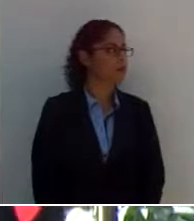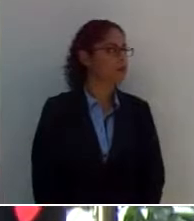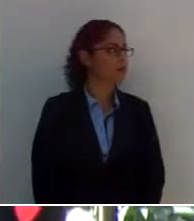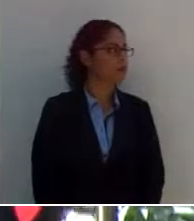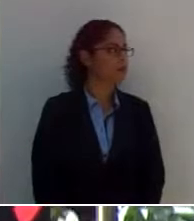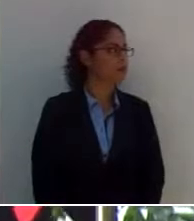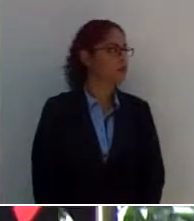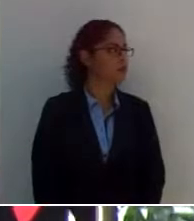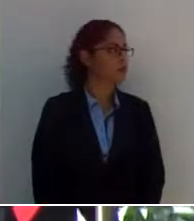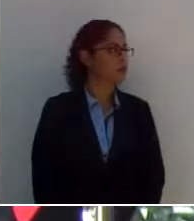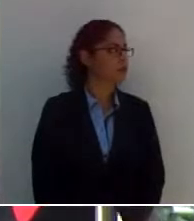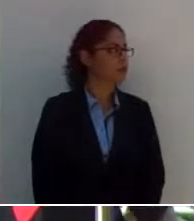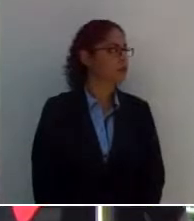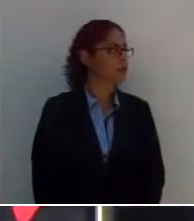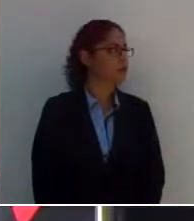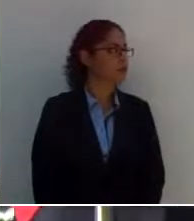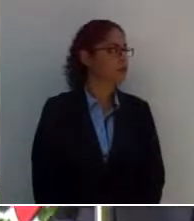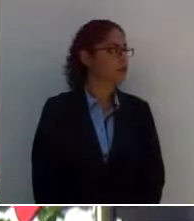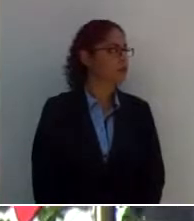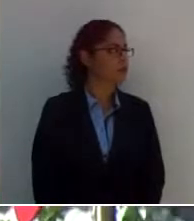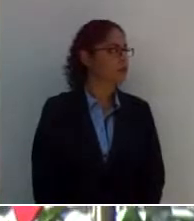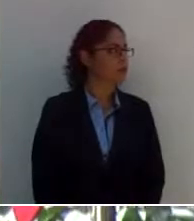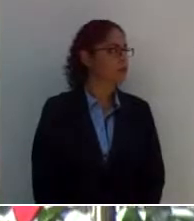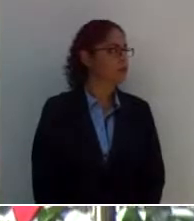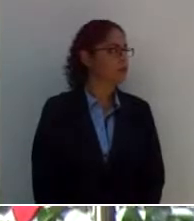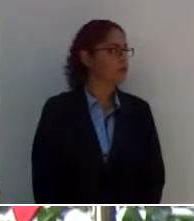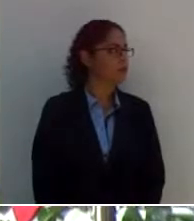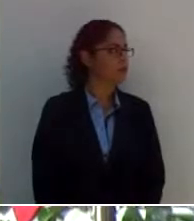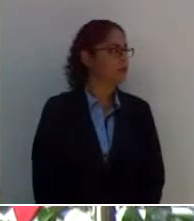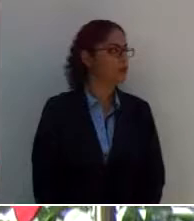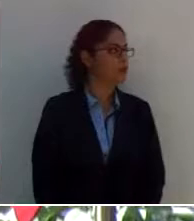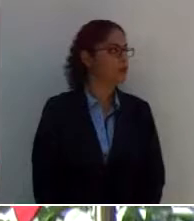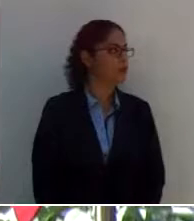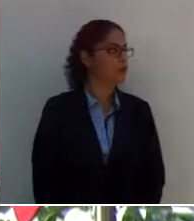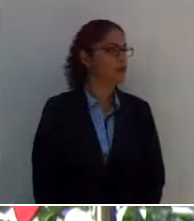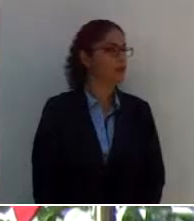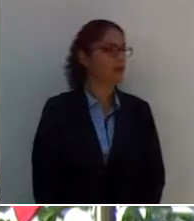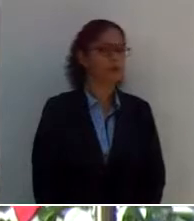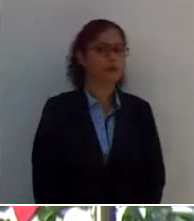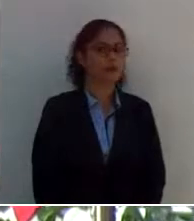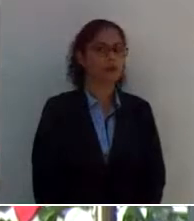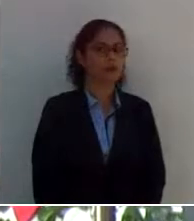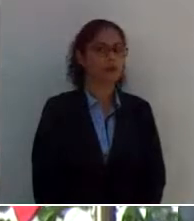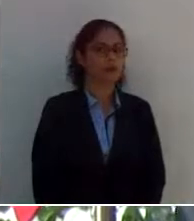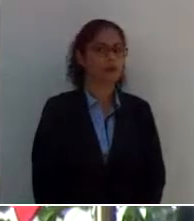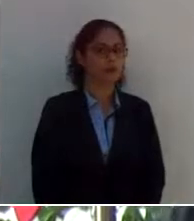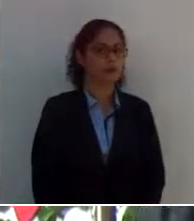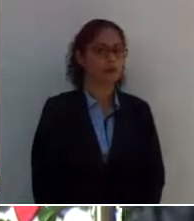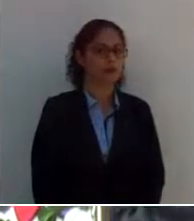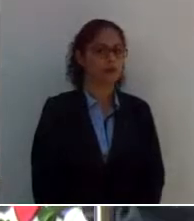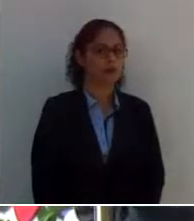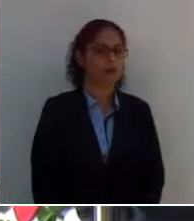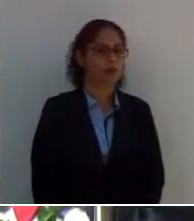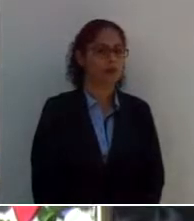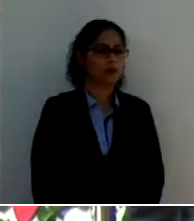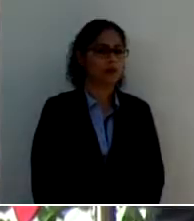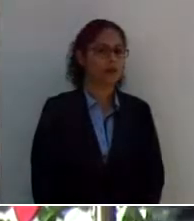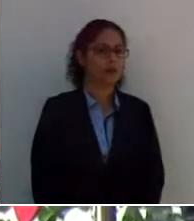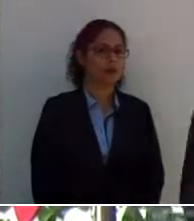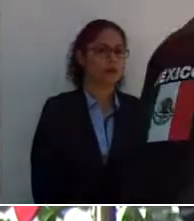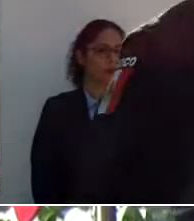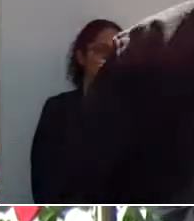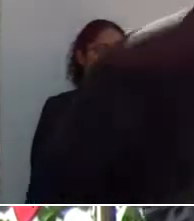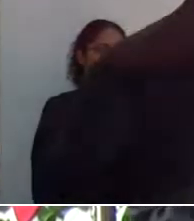importantes resultados en el combate a la delincuencia. Durante los últimos 5 años, se logró el decomiso de 6.014 armas de